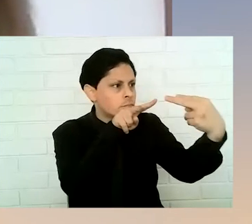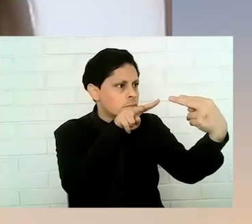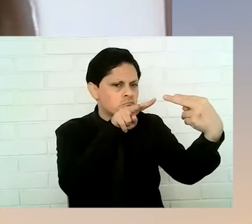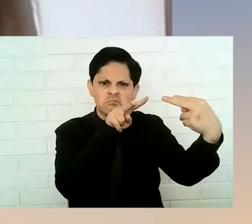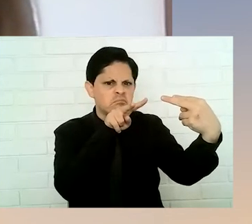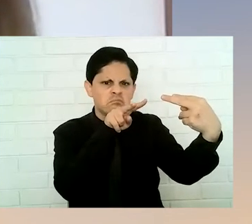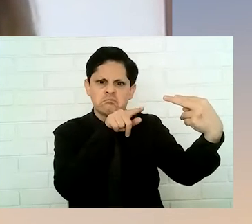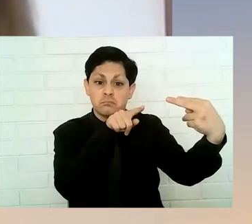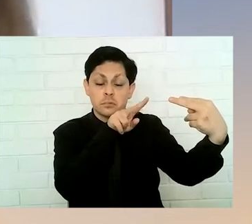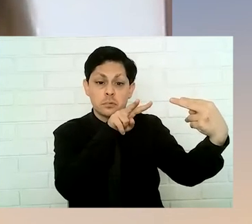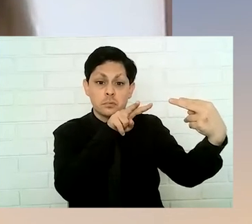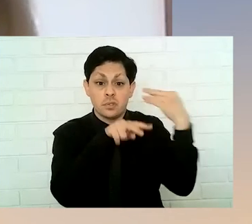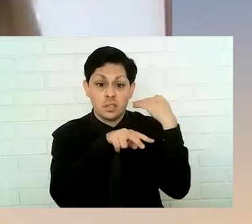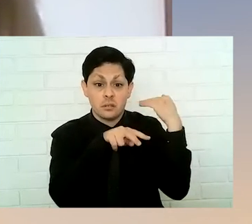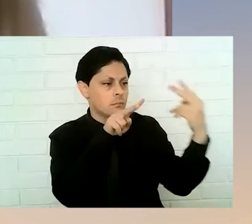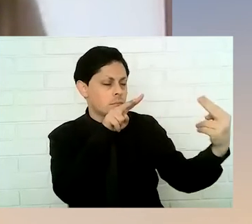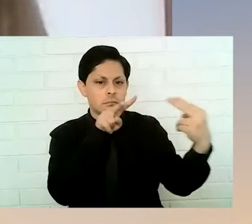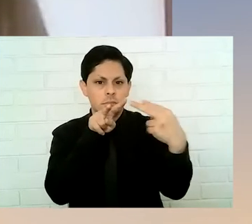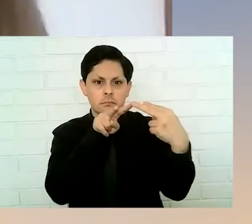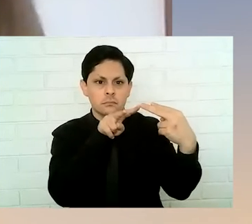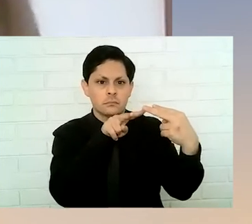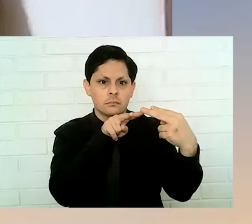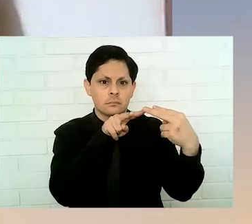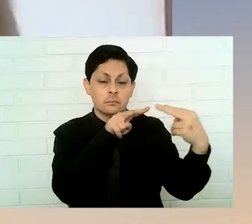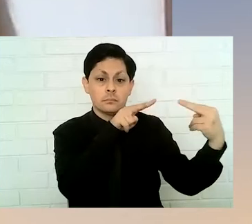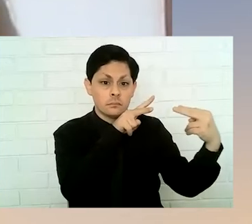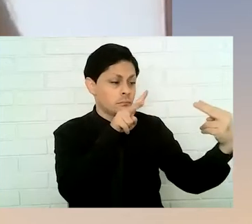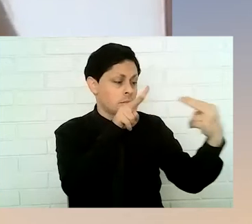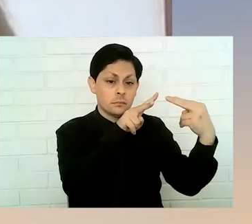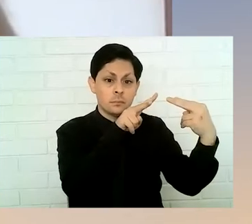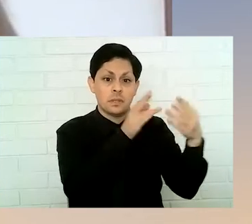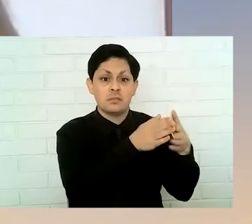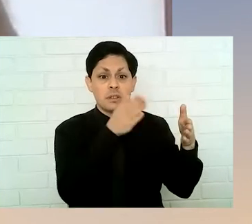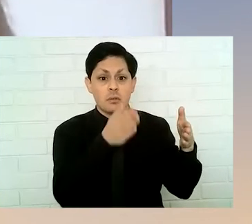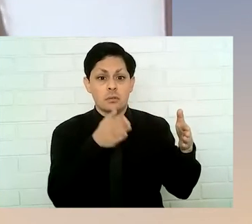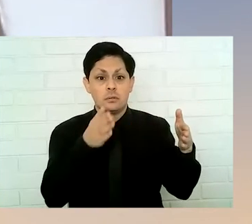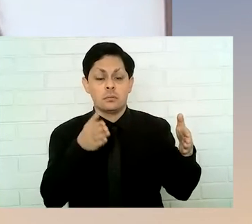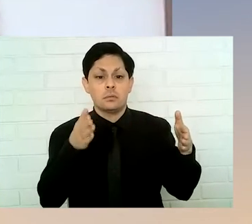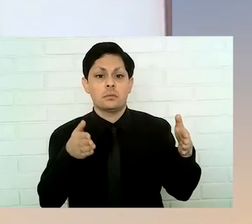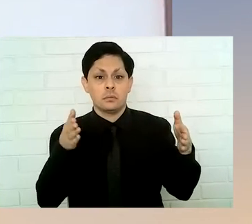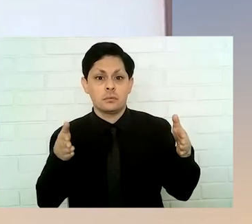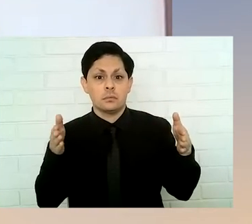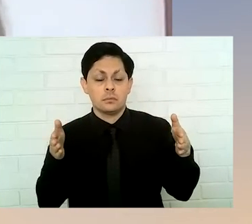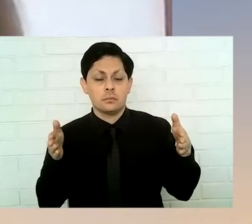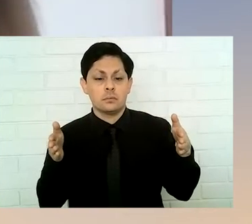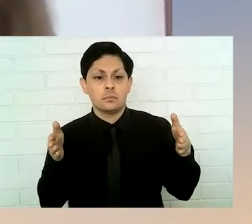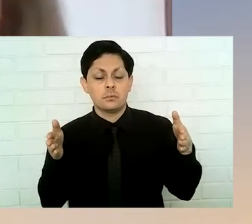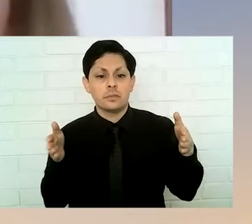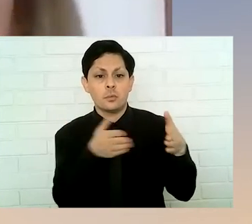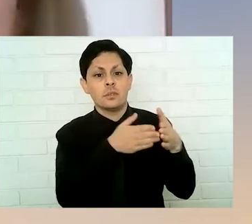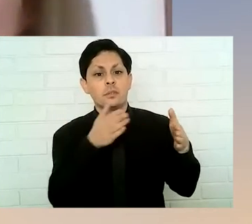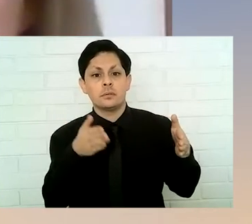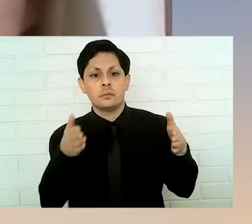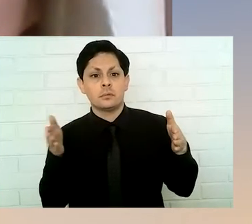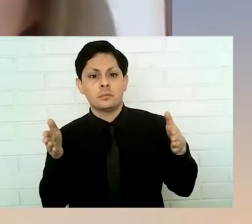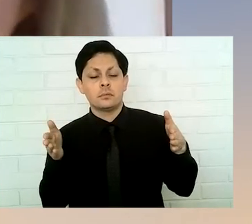de partida, es una consecuencia de una convivencia grata.